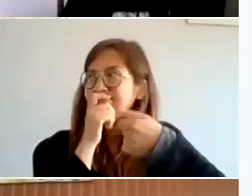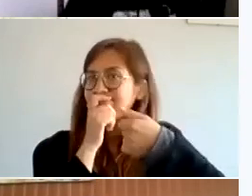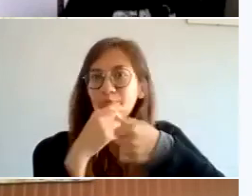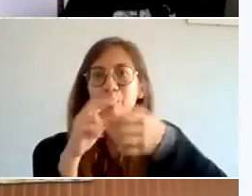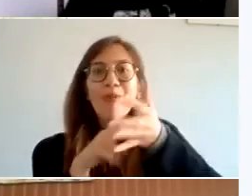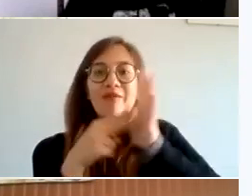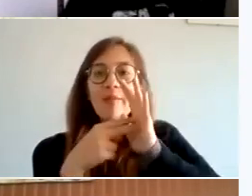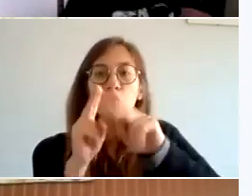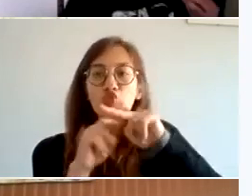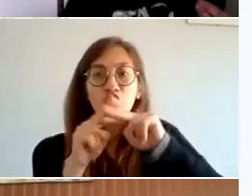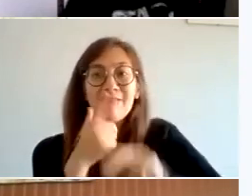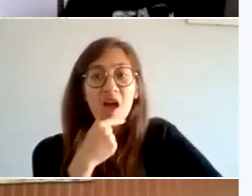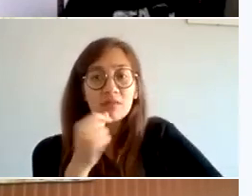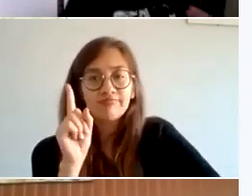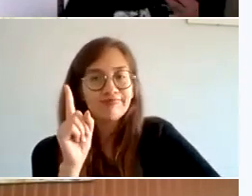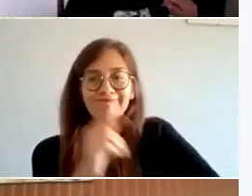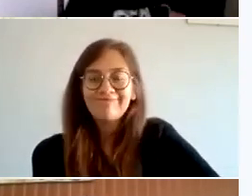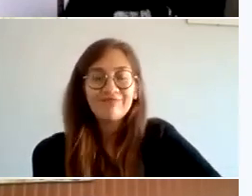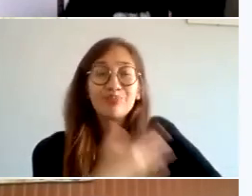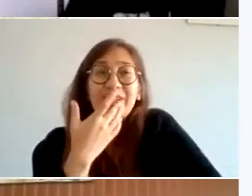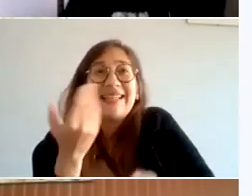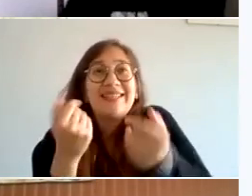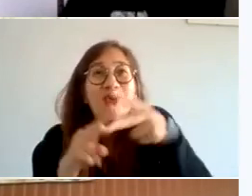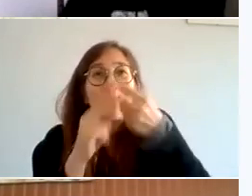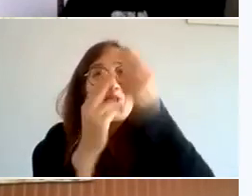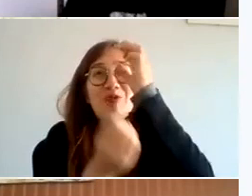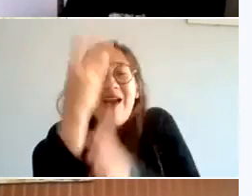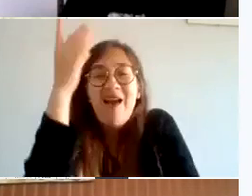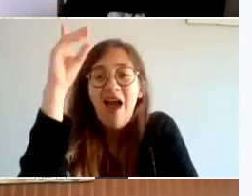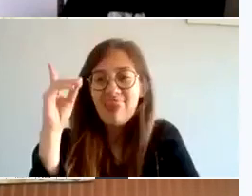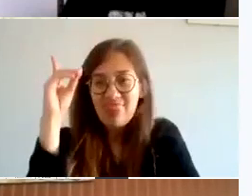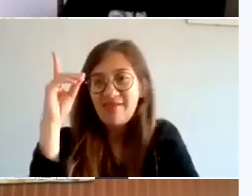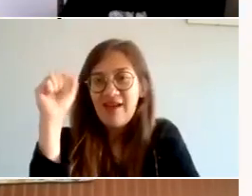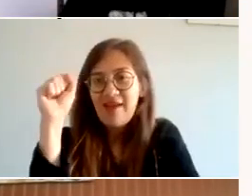tiene una solución fácil porque no hay forma de poder trabajar con eso.